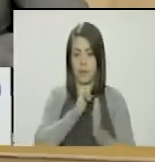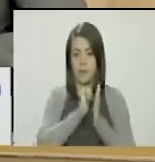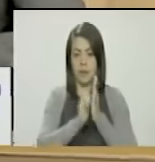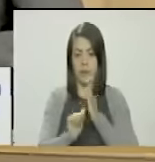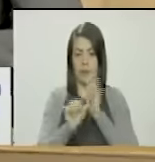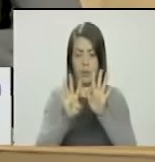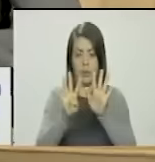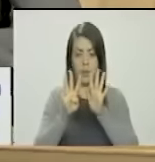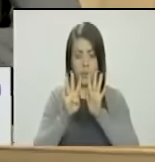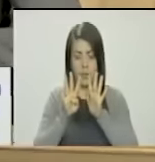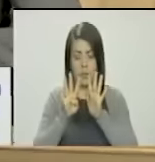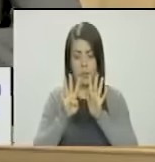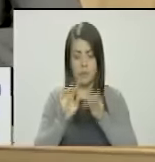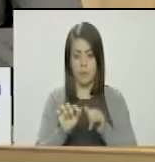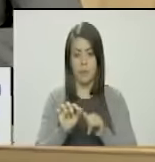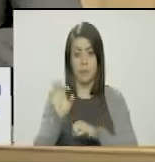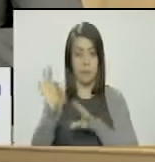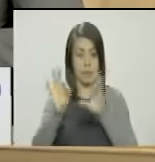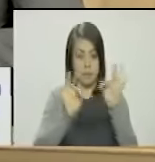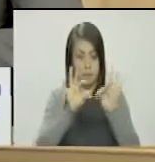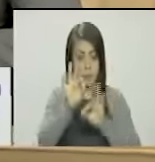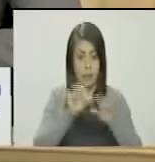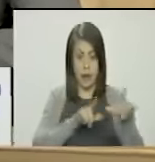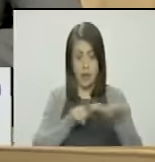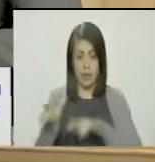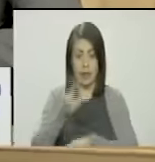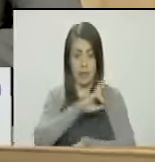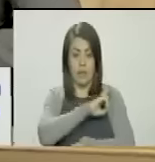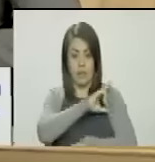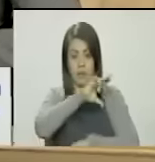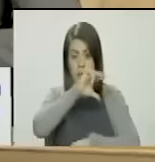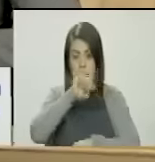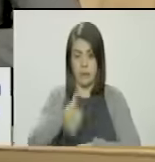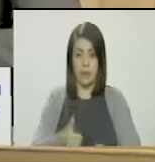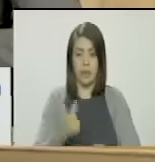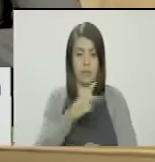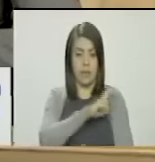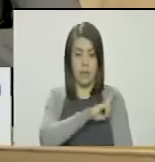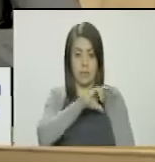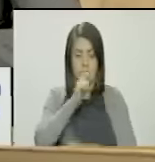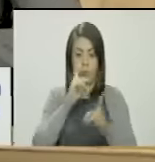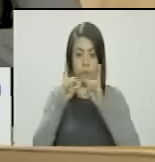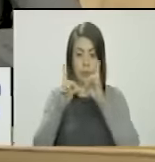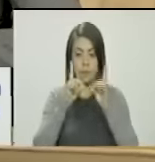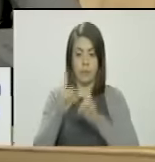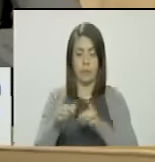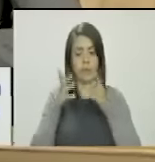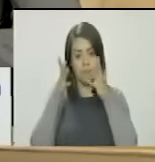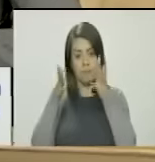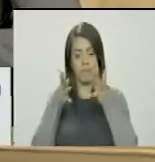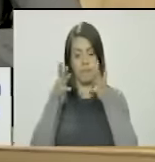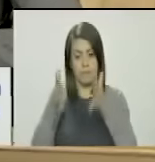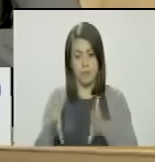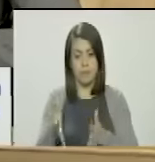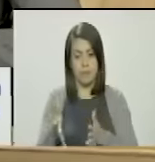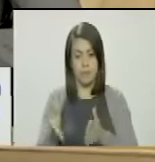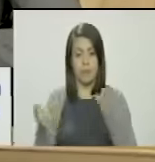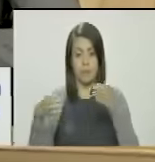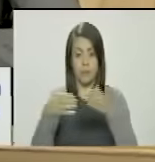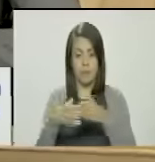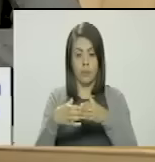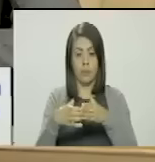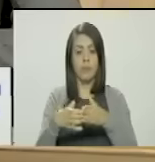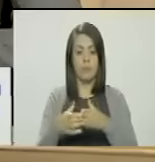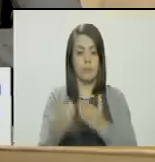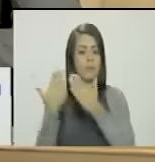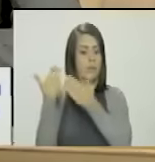Artículo 9. Elegida la Junta Directiva, el director de debate exhortará a los miembros a